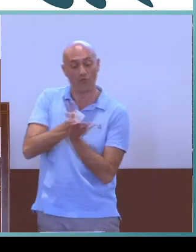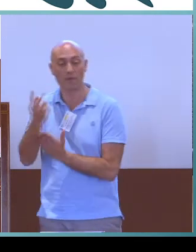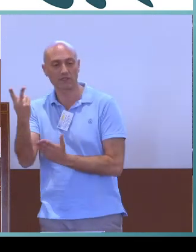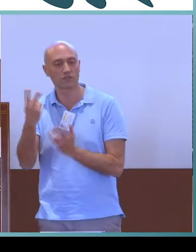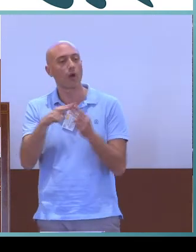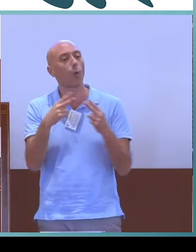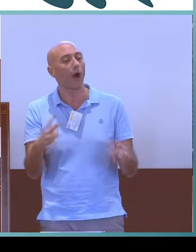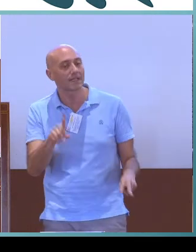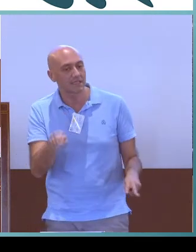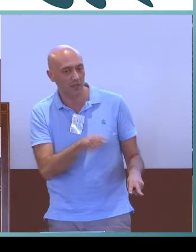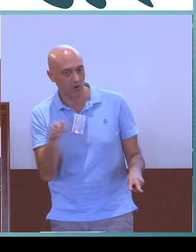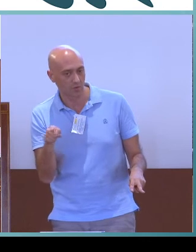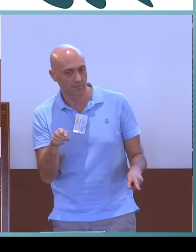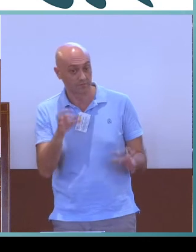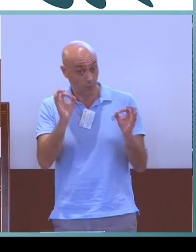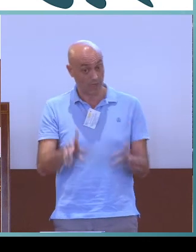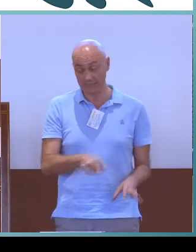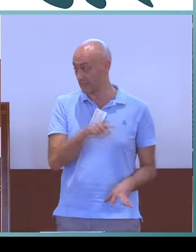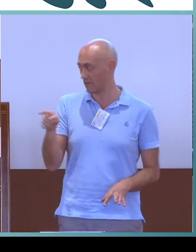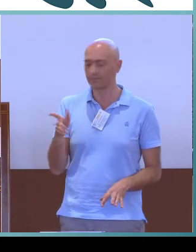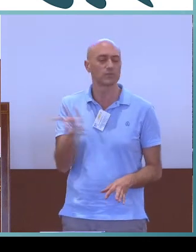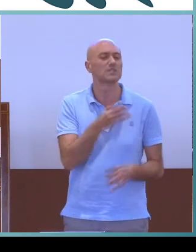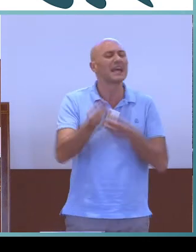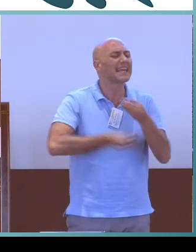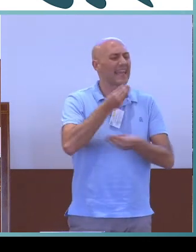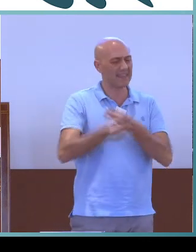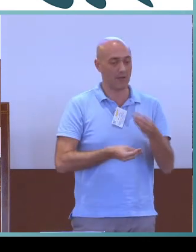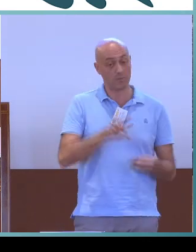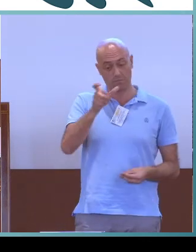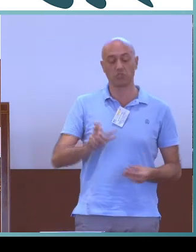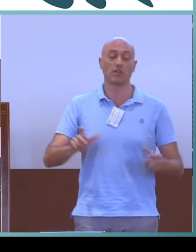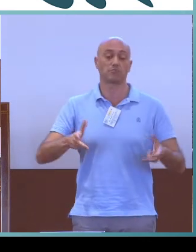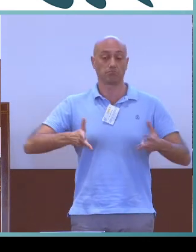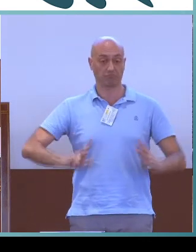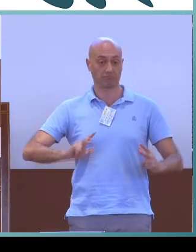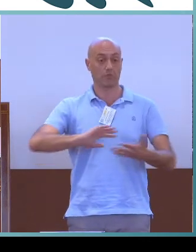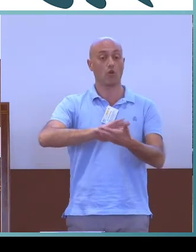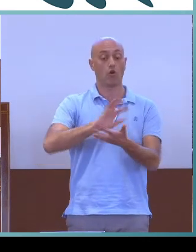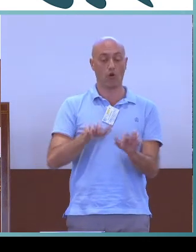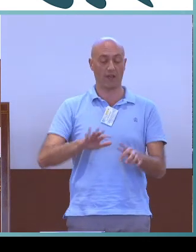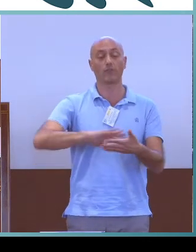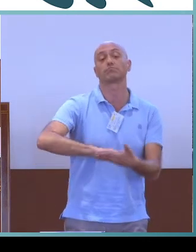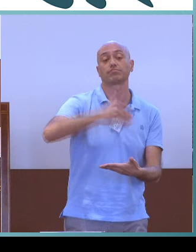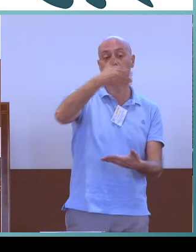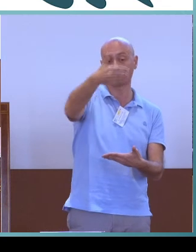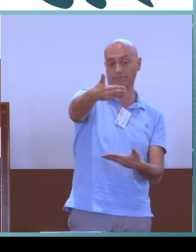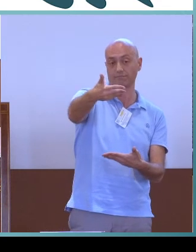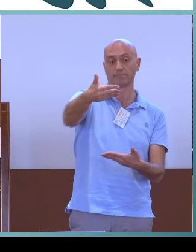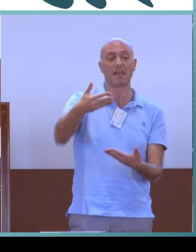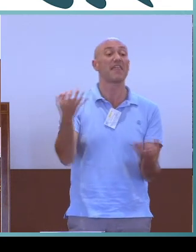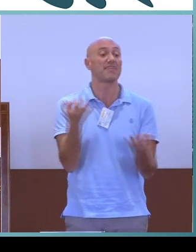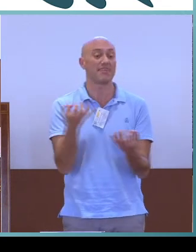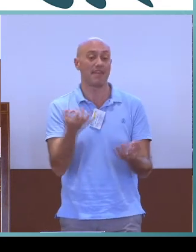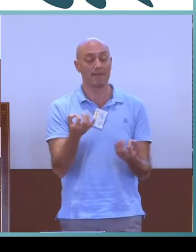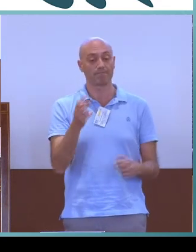El procedimiento, el experimento 2, era muy sencillo. Los participantes tenían que nombrar los colores en castellano o lengua de